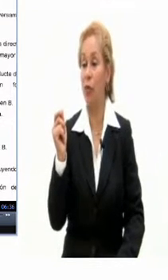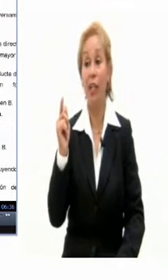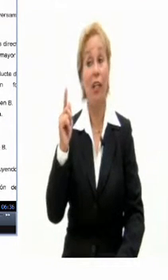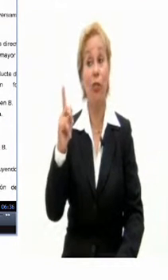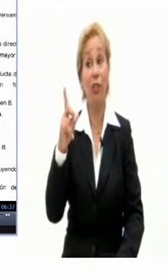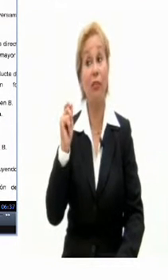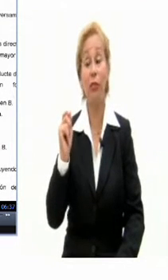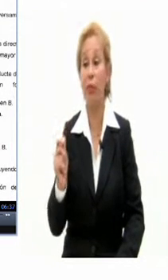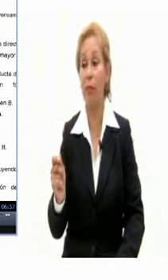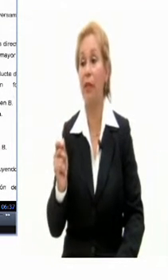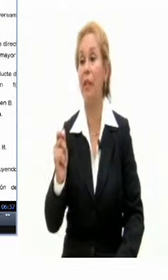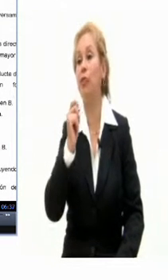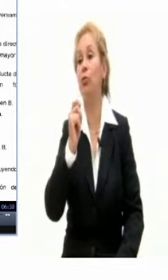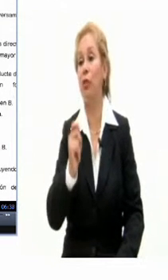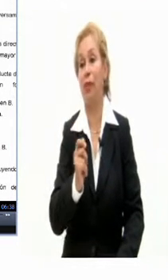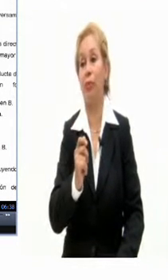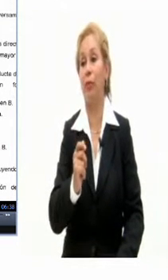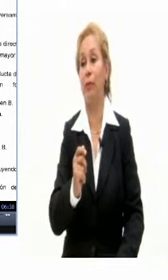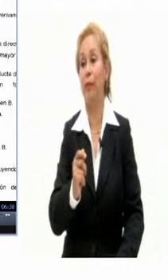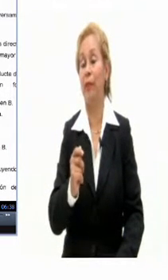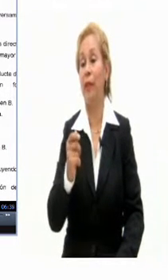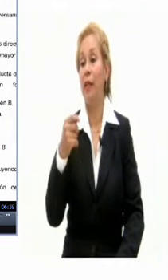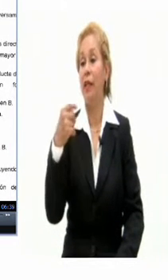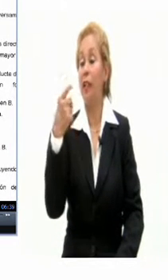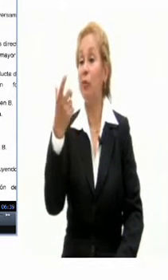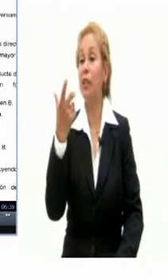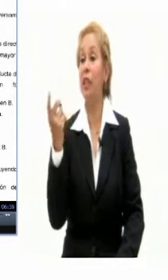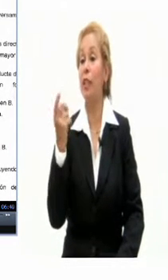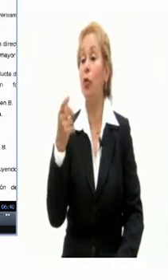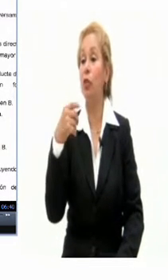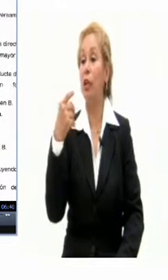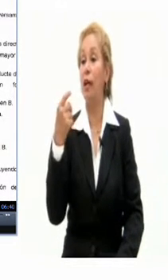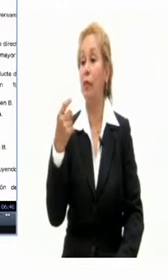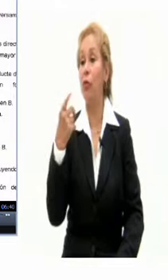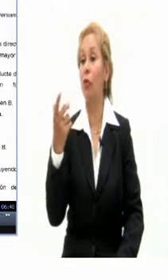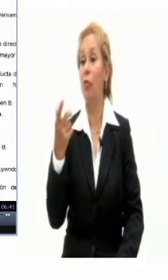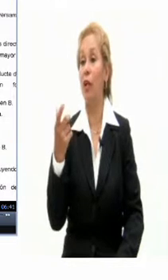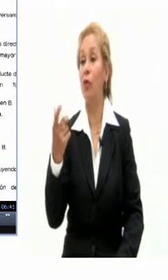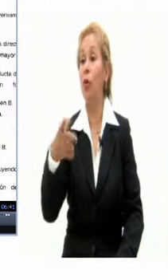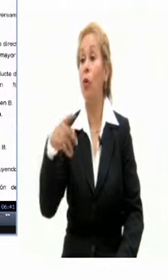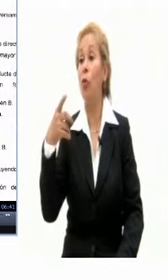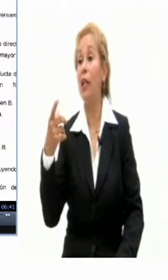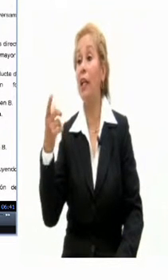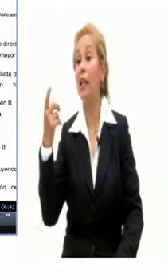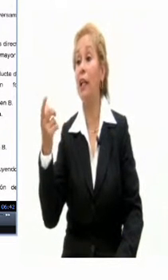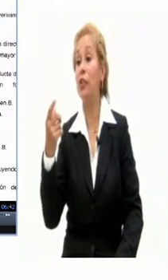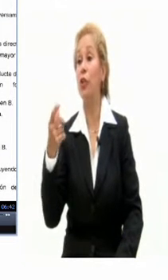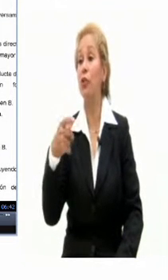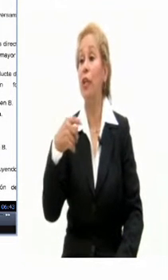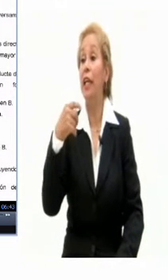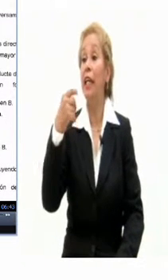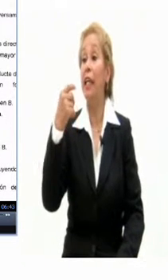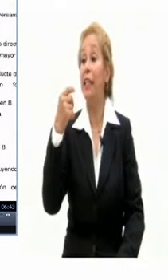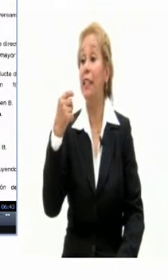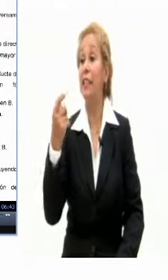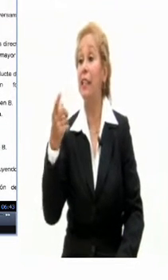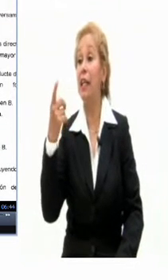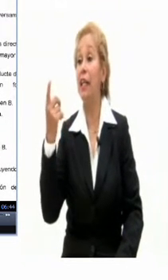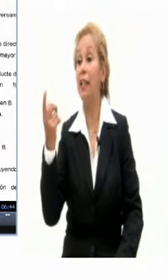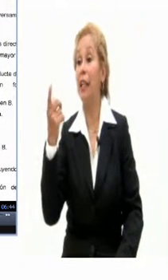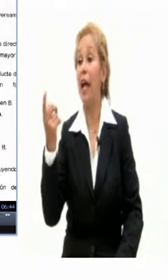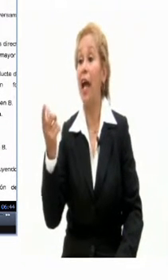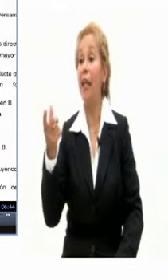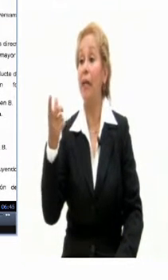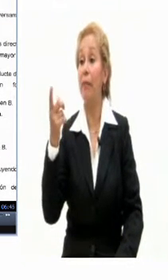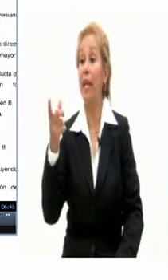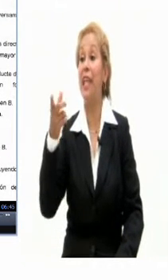guarda relación, que usted no está perdiendo su tiempo. Tenemos aquí otra fórmula, ¿no? ¿Cuál es la relación que